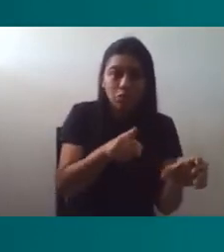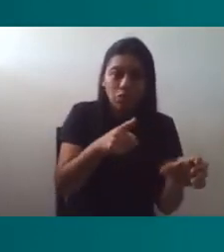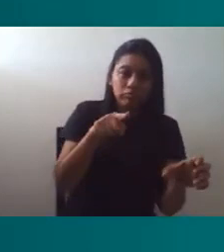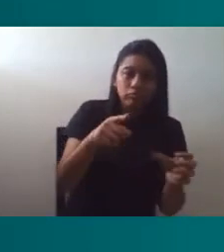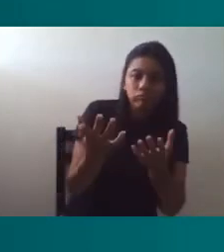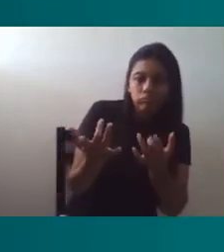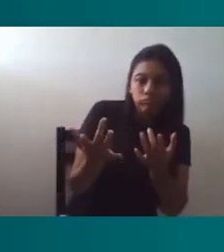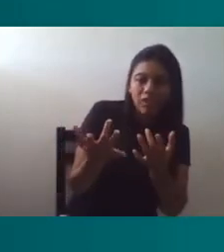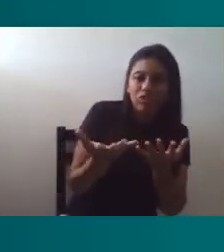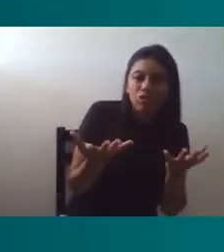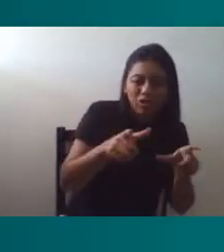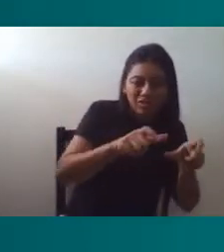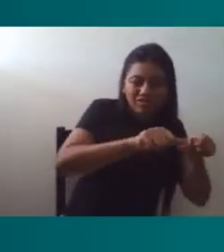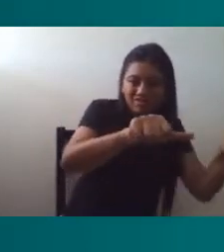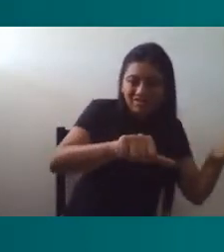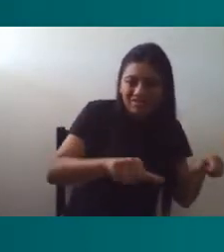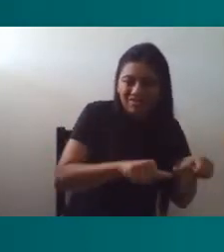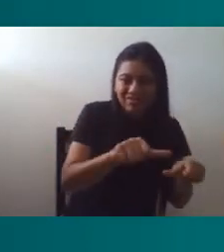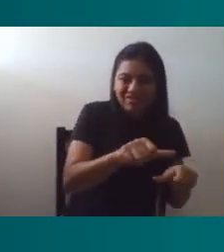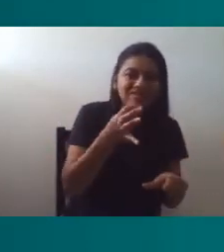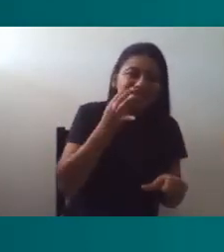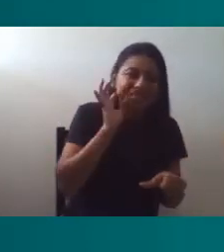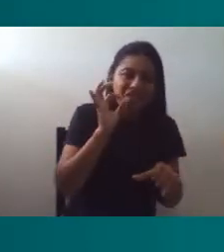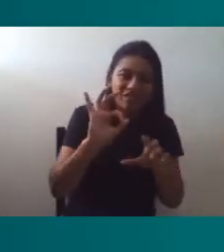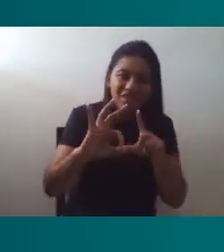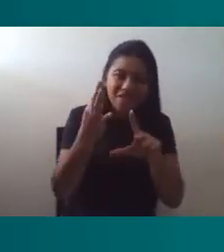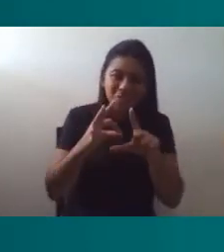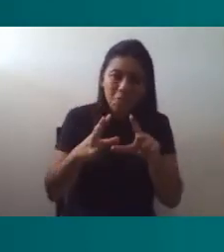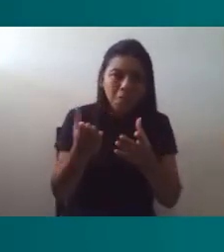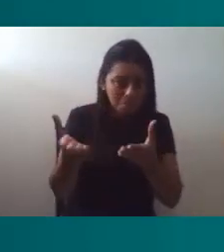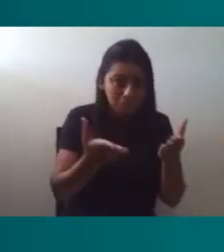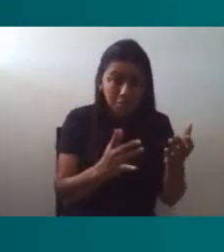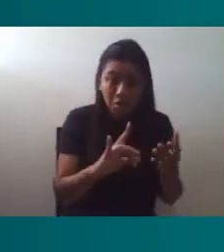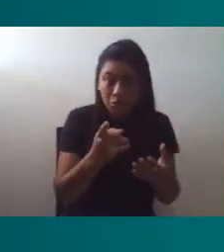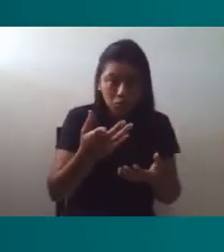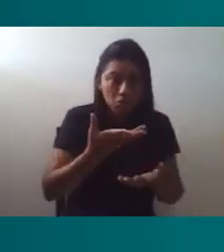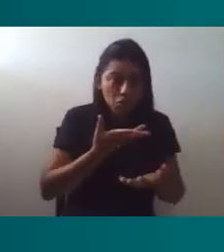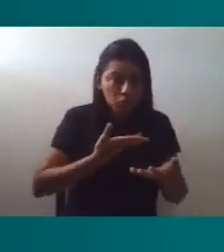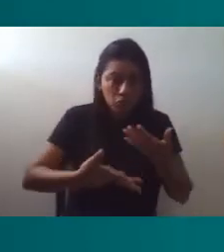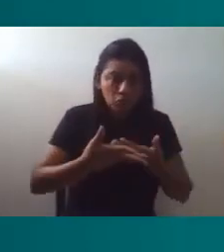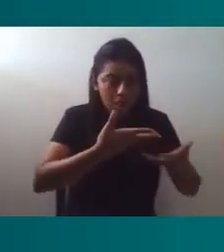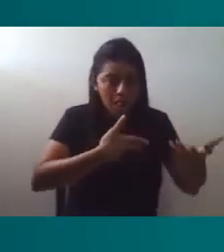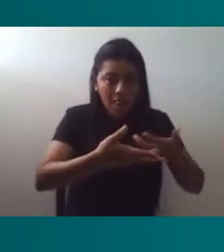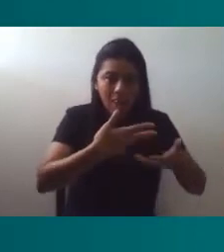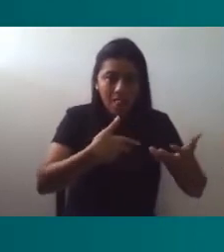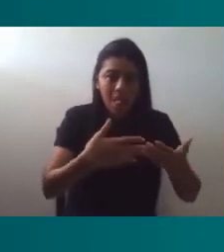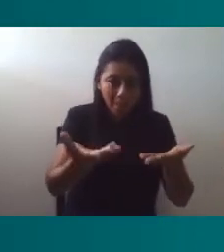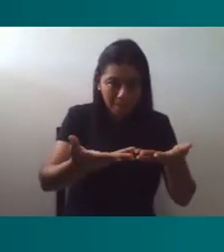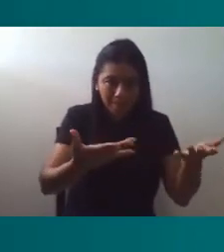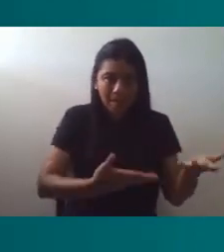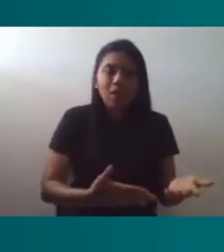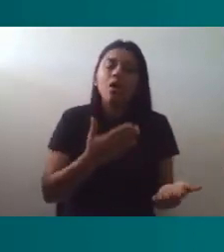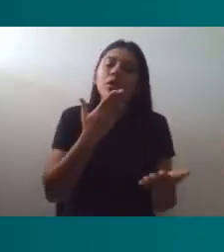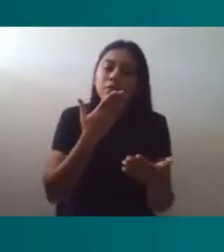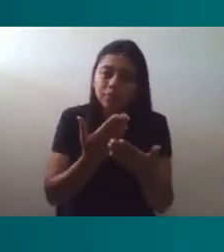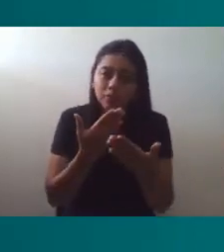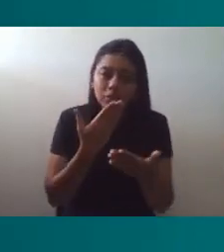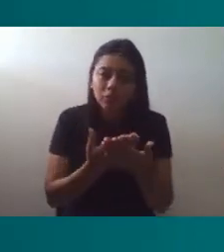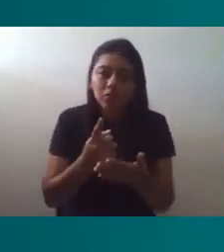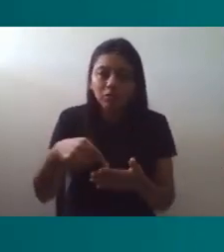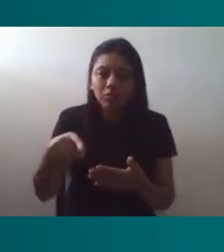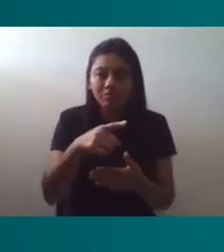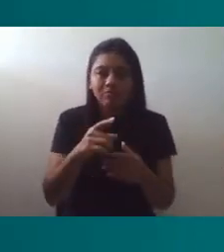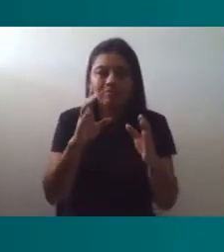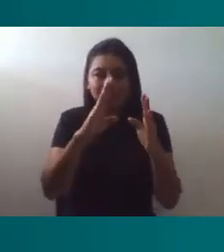pues, cualquier charlita adicional que tengamos. Entonces, por allá nos veremos. Entonces, no, compañeros, no queda más que agradecerles, pues, como el ratico,